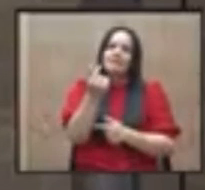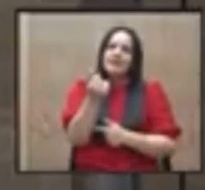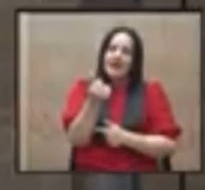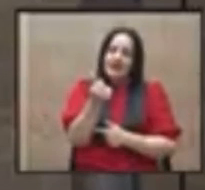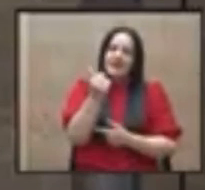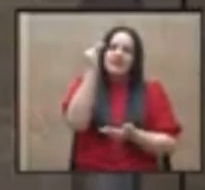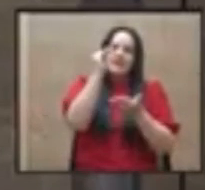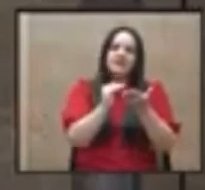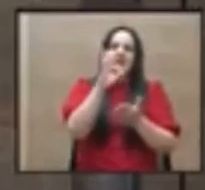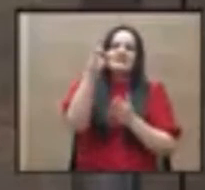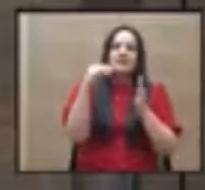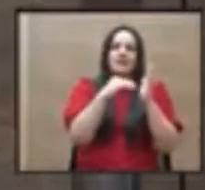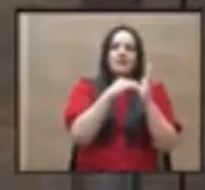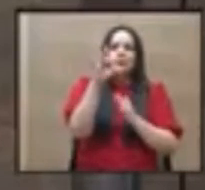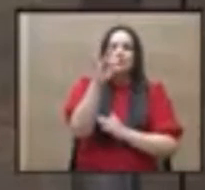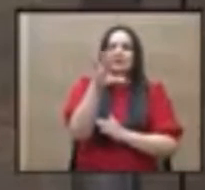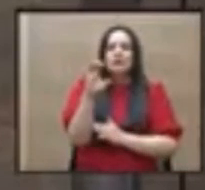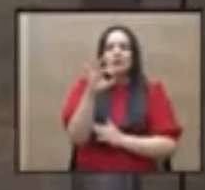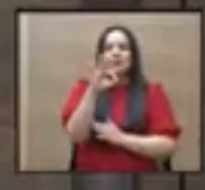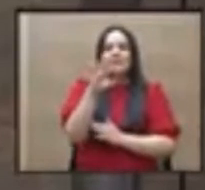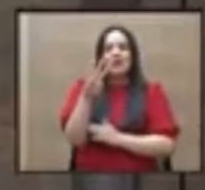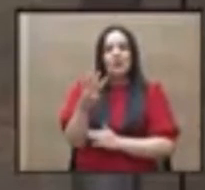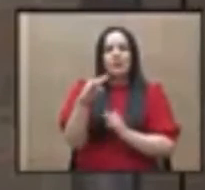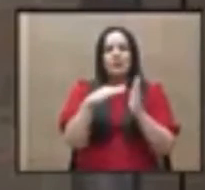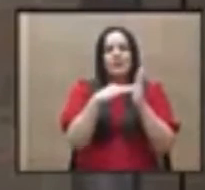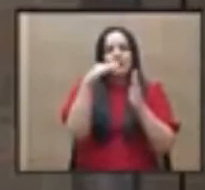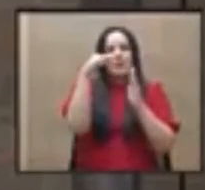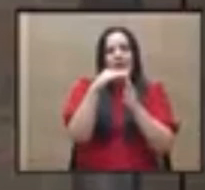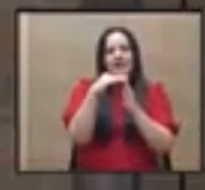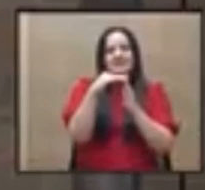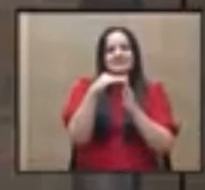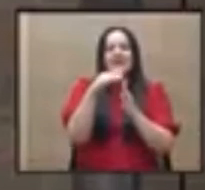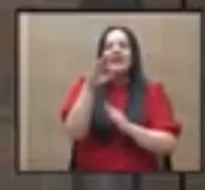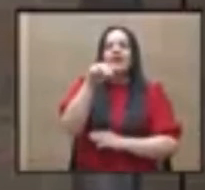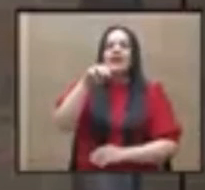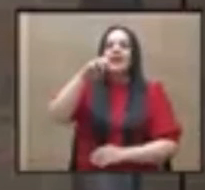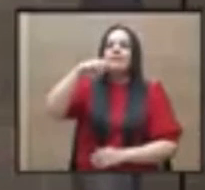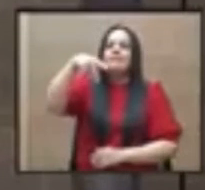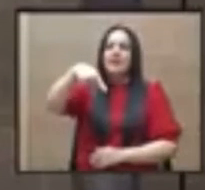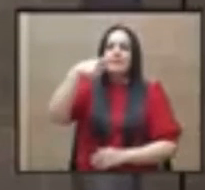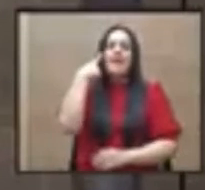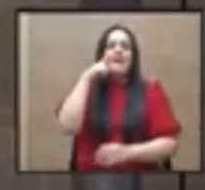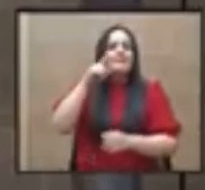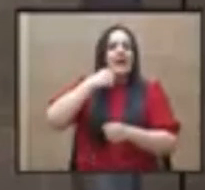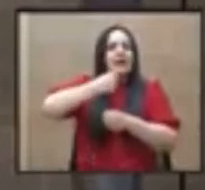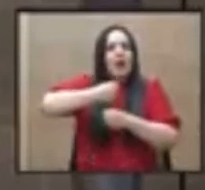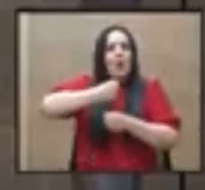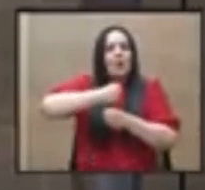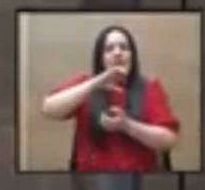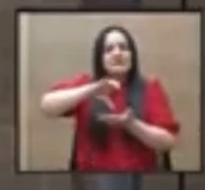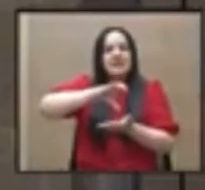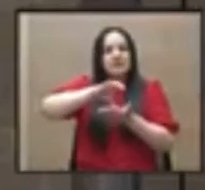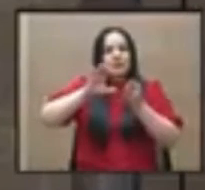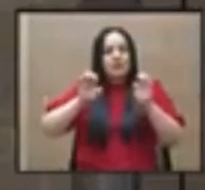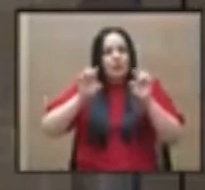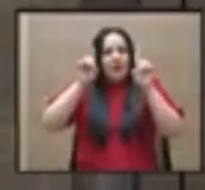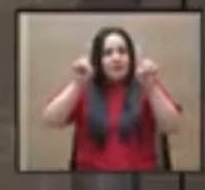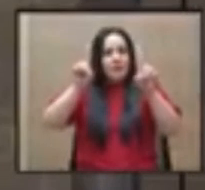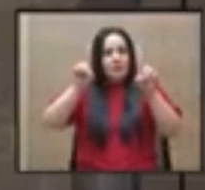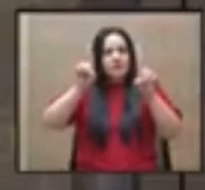recorta 7.894 millones en el MEP para obras de centros educativos